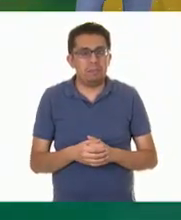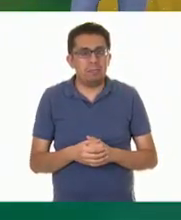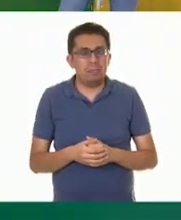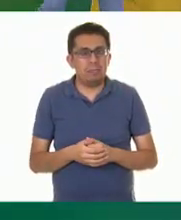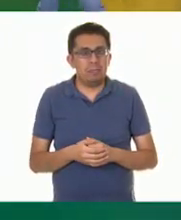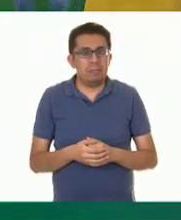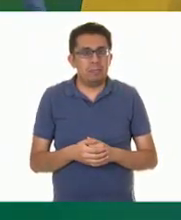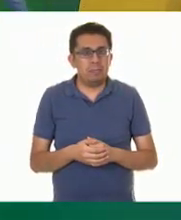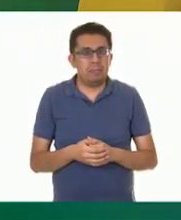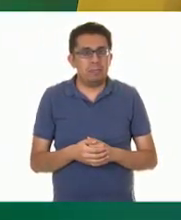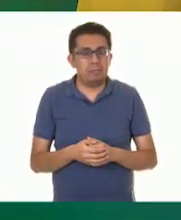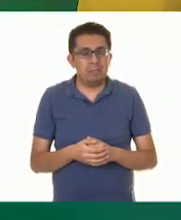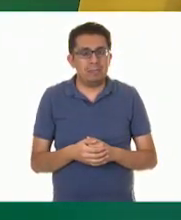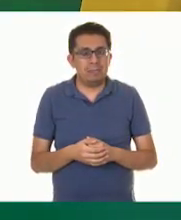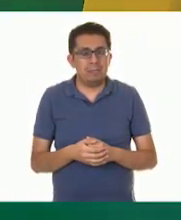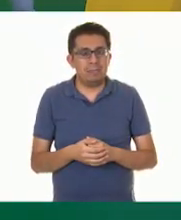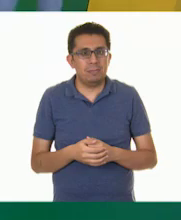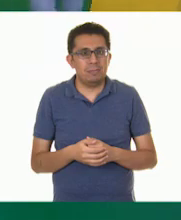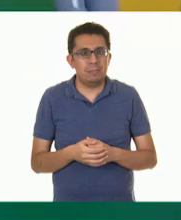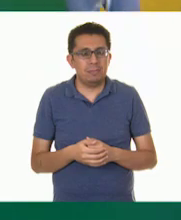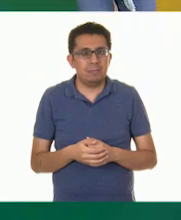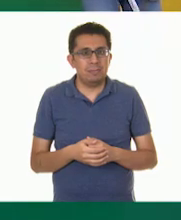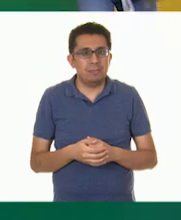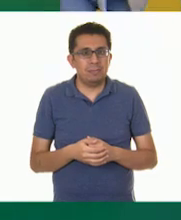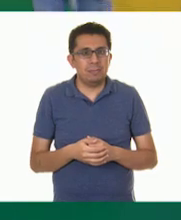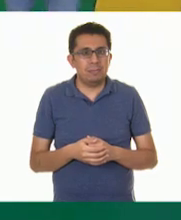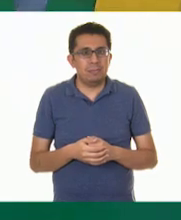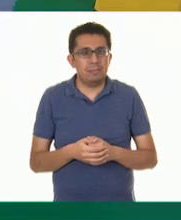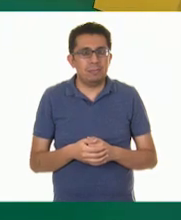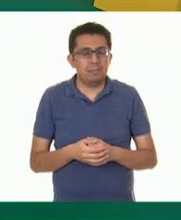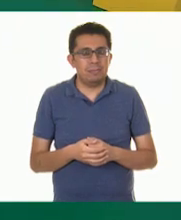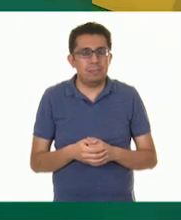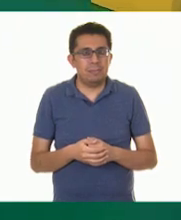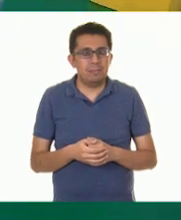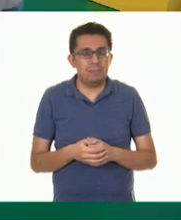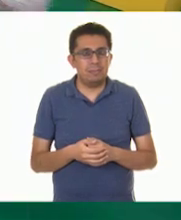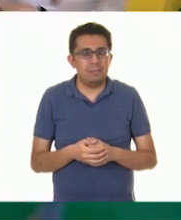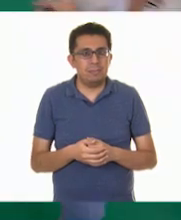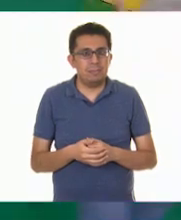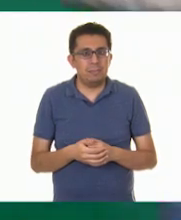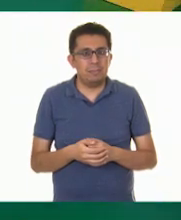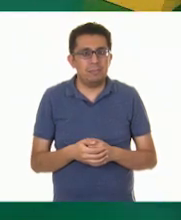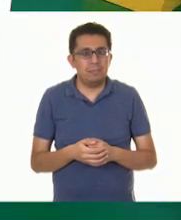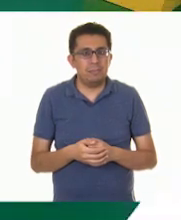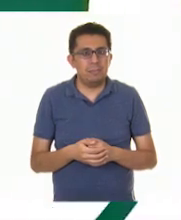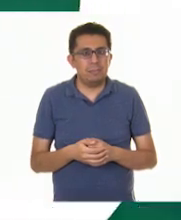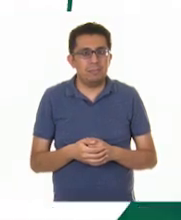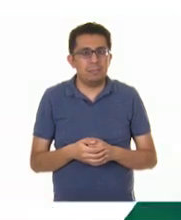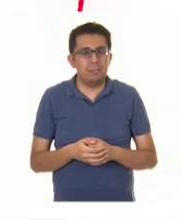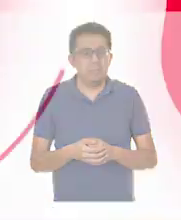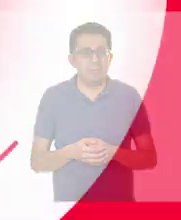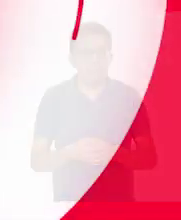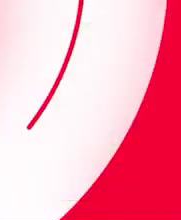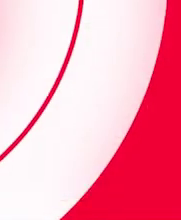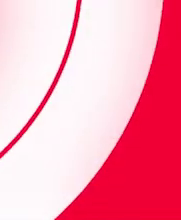lejos. Y tan cerca, tan cerca, tan cerca. No, pero tan lejos, tan lejos, tan lejos. Y tan cerca, tan cerca, tan cerca. Lejos, lejos, lejos, lejos, lejos.